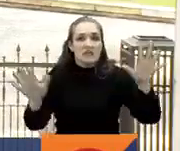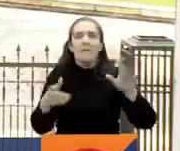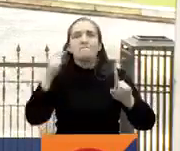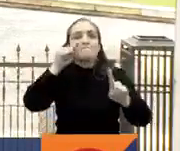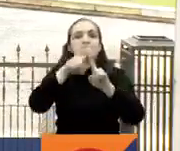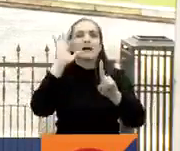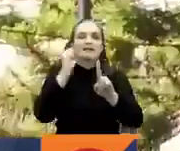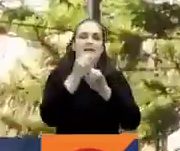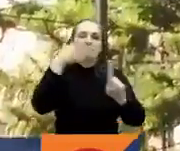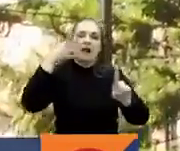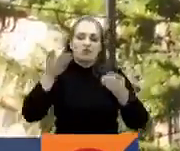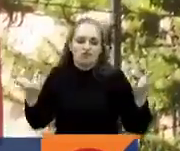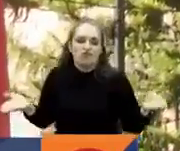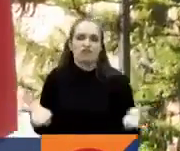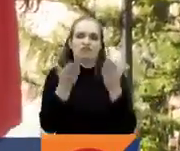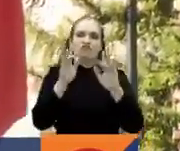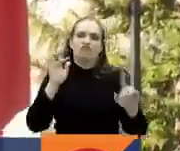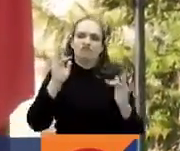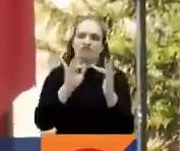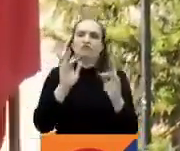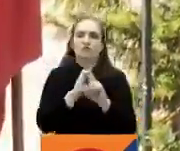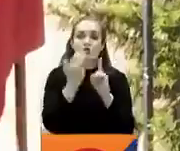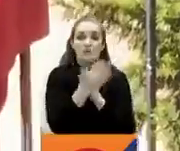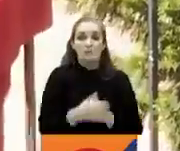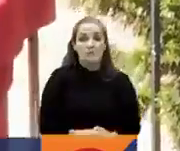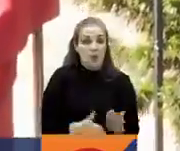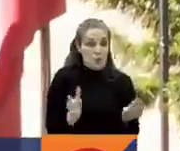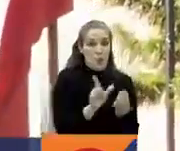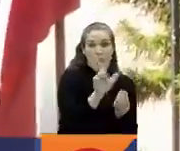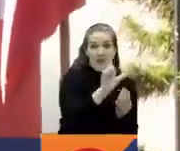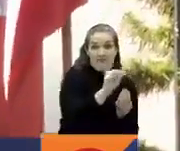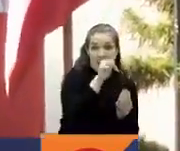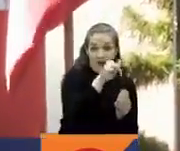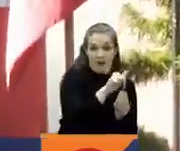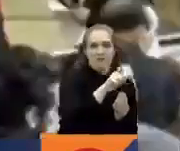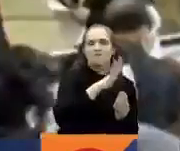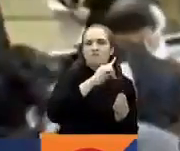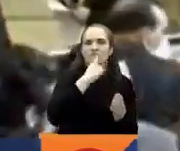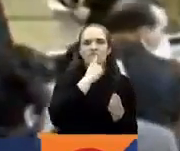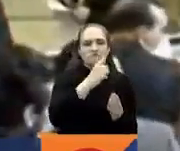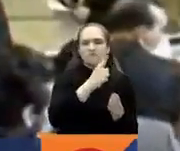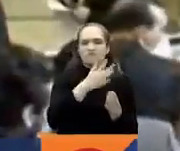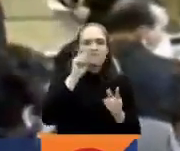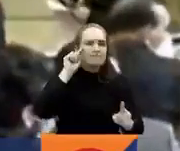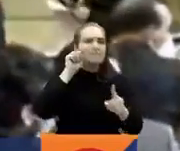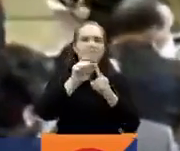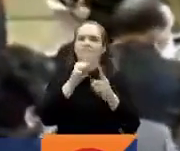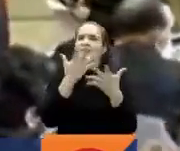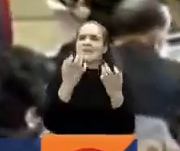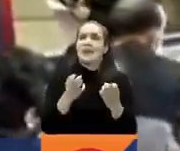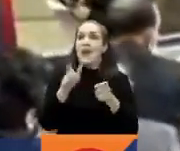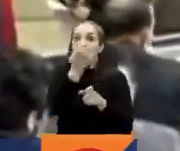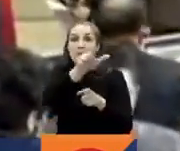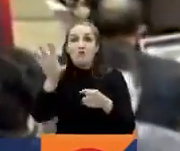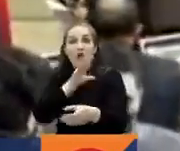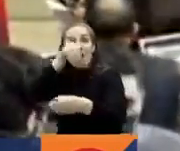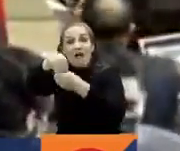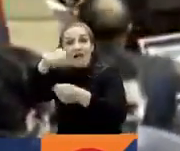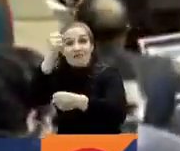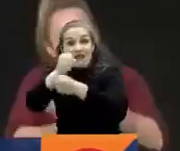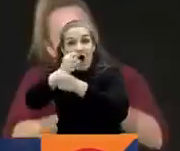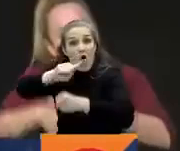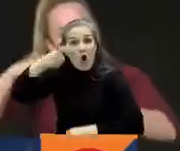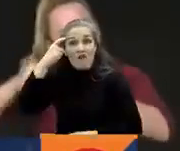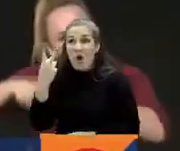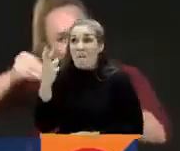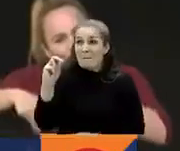social. El Partido Liberal confirmó la radicación de un proyecto para congelar los altos sueldos de funcionarios públicos que ganen más de 20 salarios